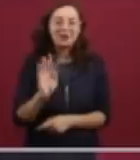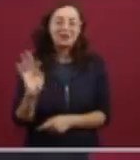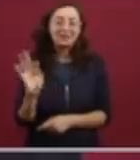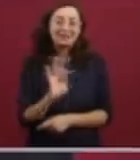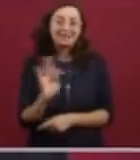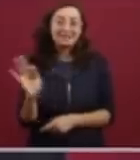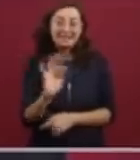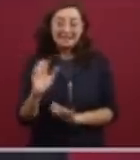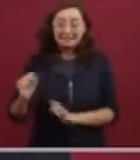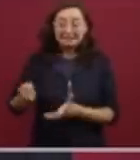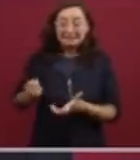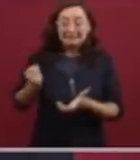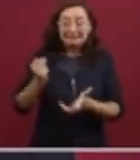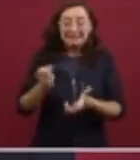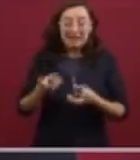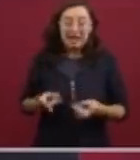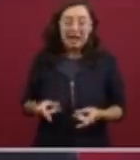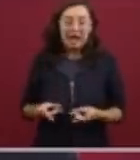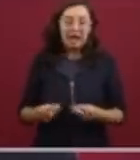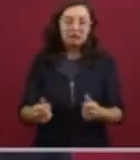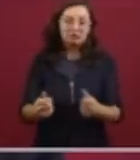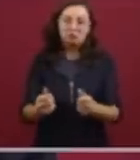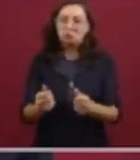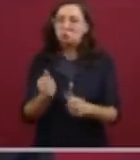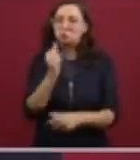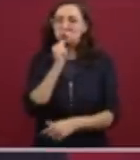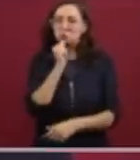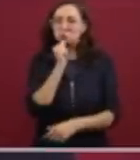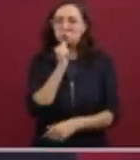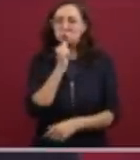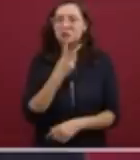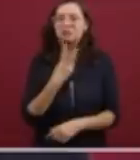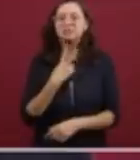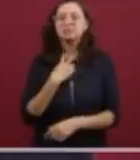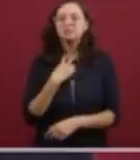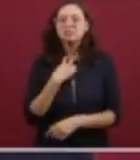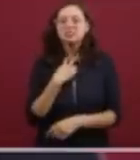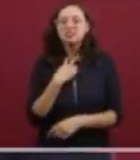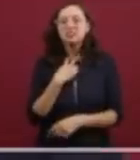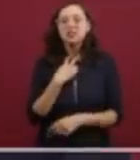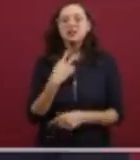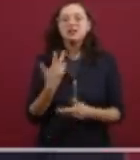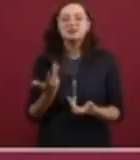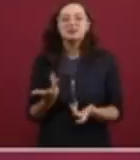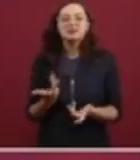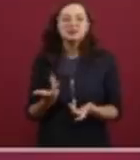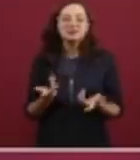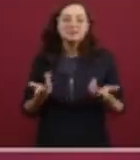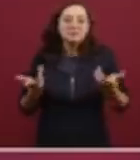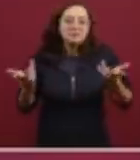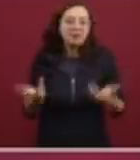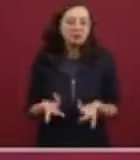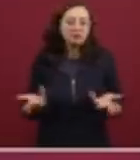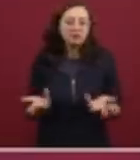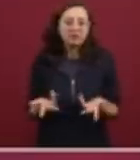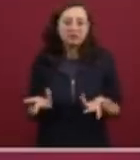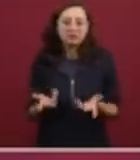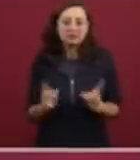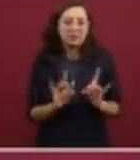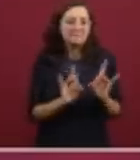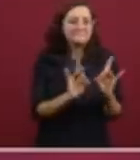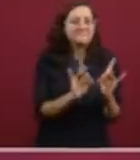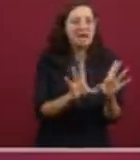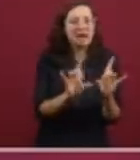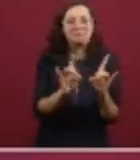nos puede significar una inversión que no vamos a tener capacidad. ¿Y qué hacemos? ¿Por qué optar entre